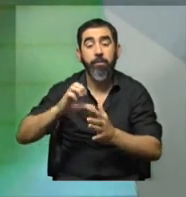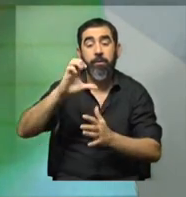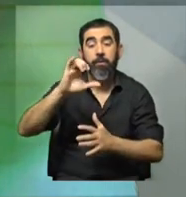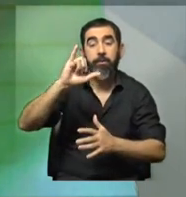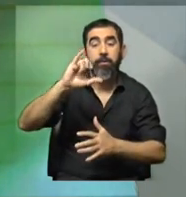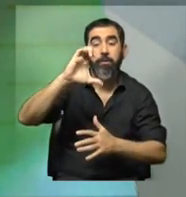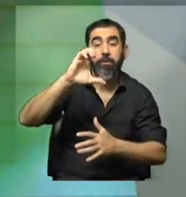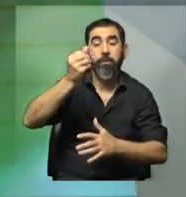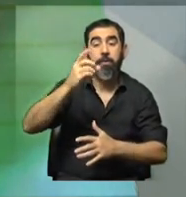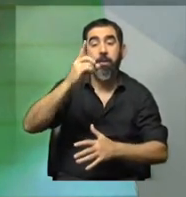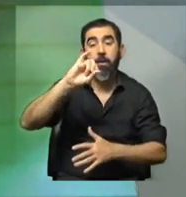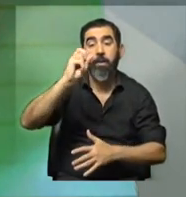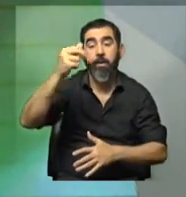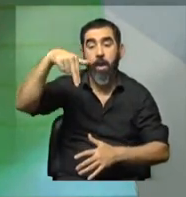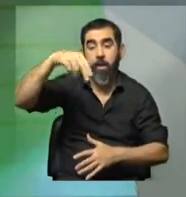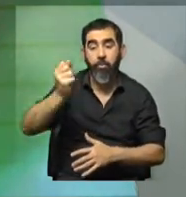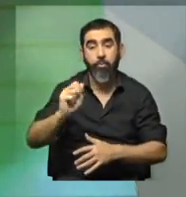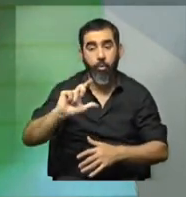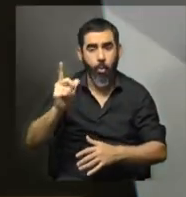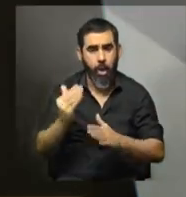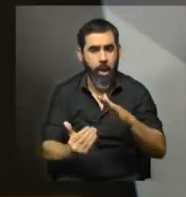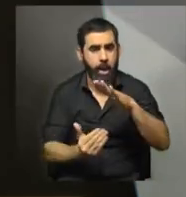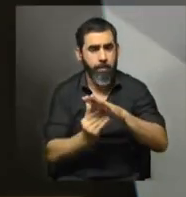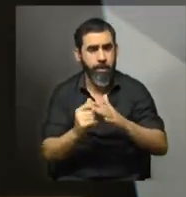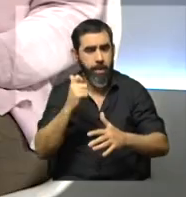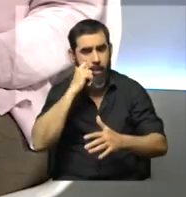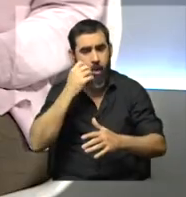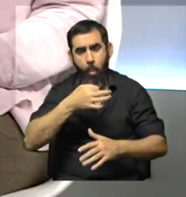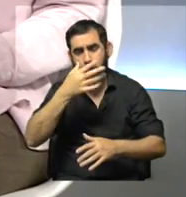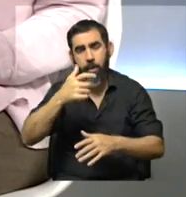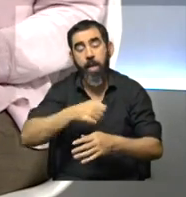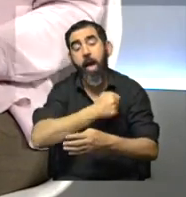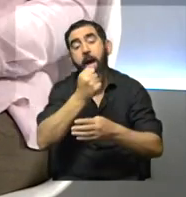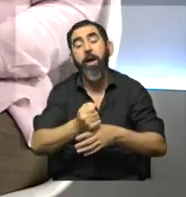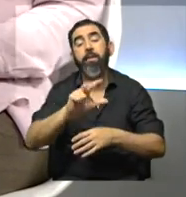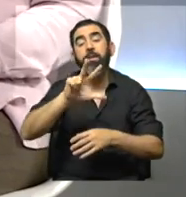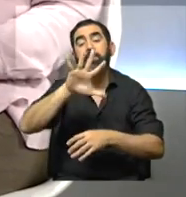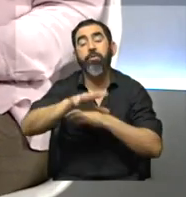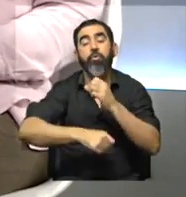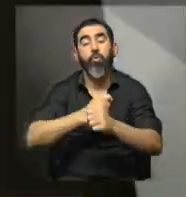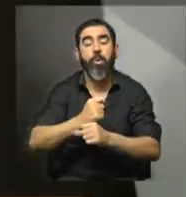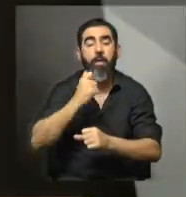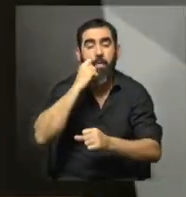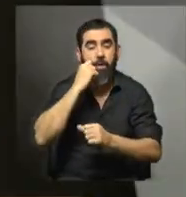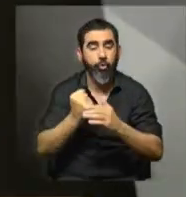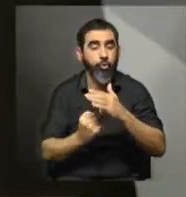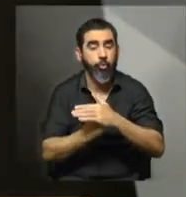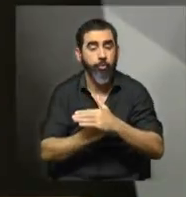estados de ánimo. Creo que esto ya no tiene límite de edad, ¿no? Esto es para toda la población en general. Eso es, hasta 35 años. Bien, perfecto.